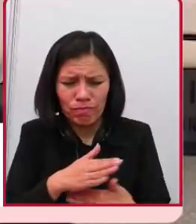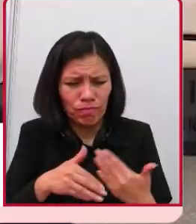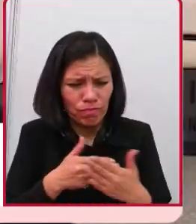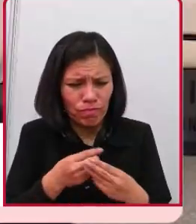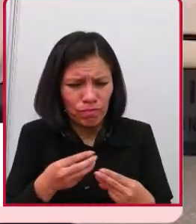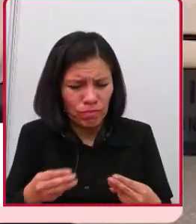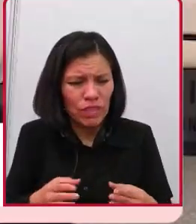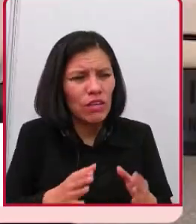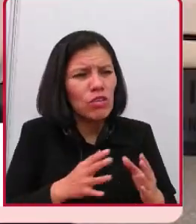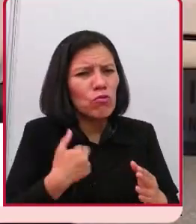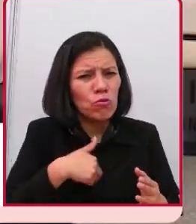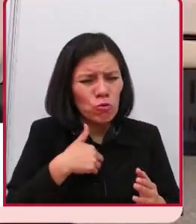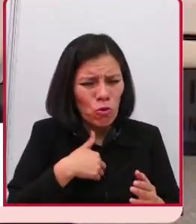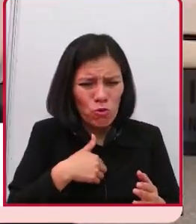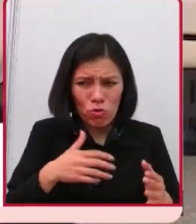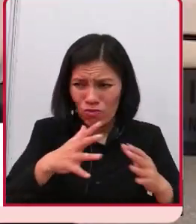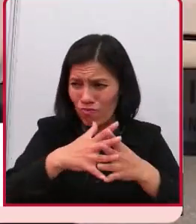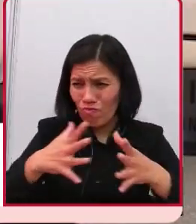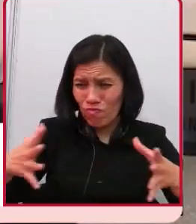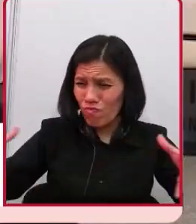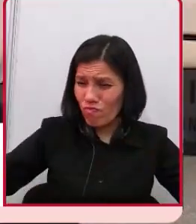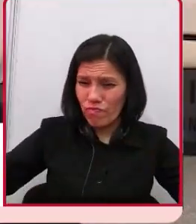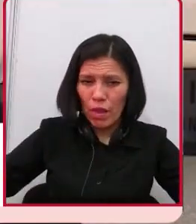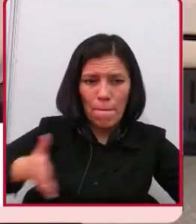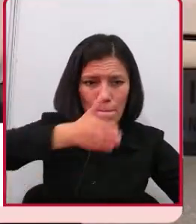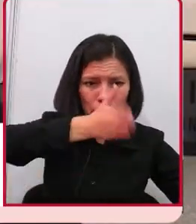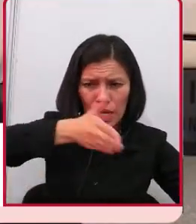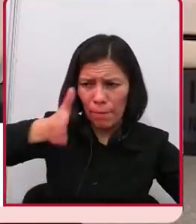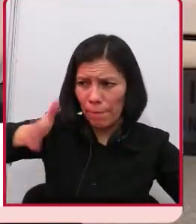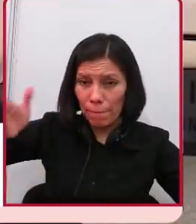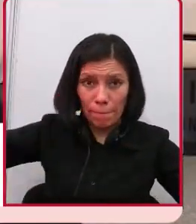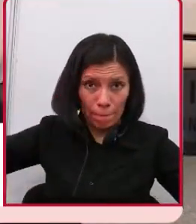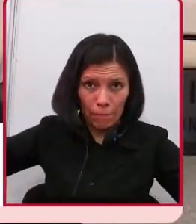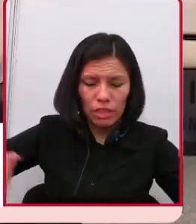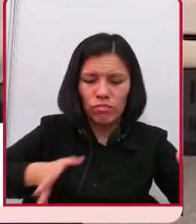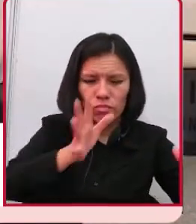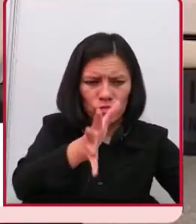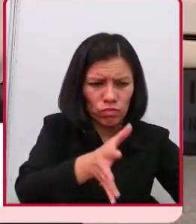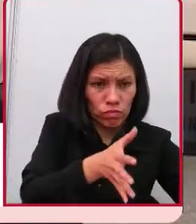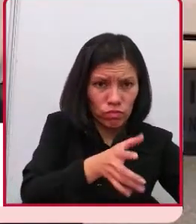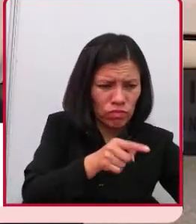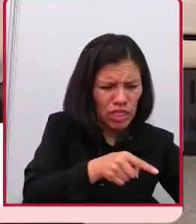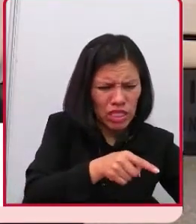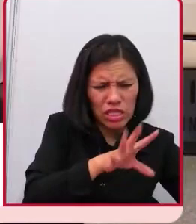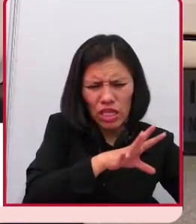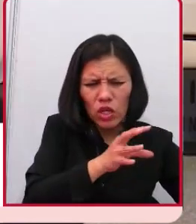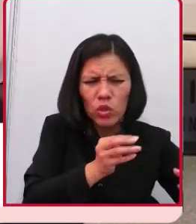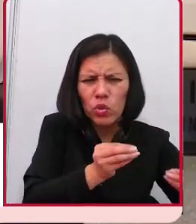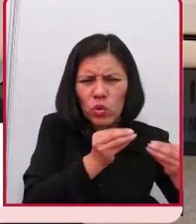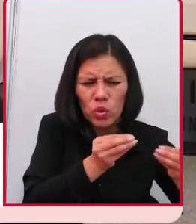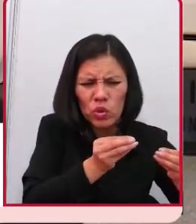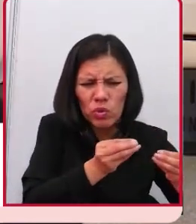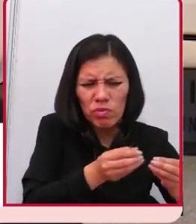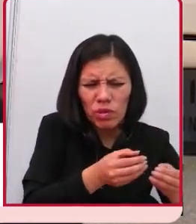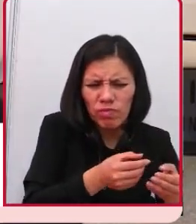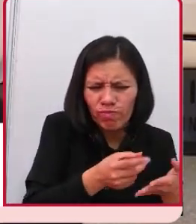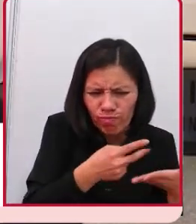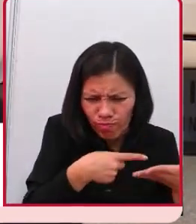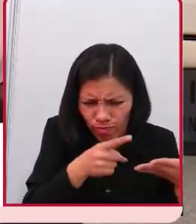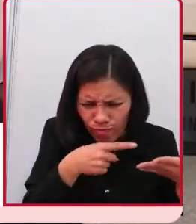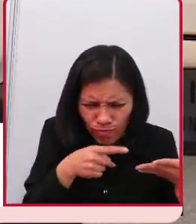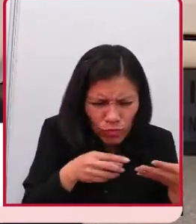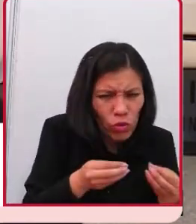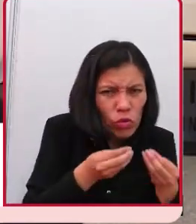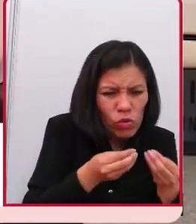justamente fraccionar nuestro material. ¿Por qué razón? Porque el comportamiento físico de una partícula de más de